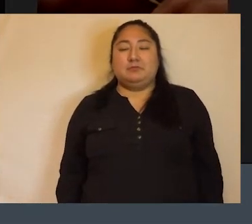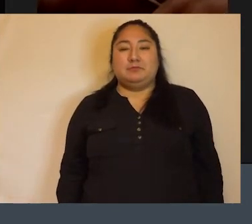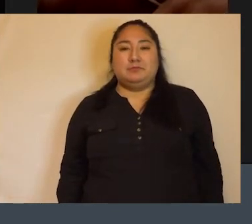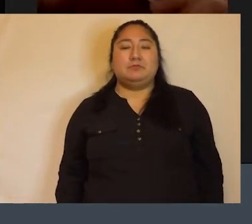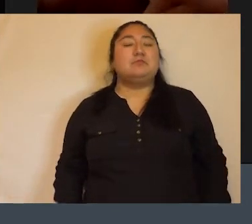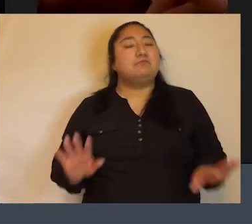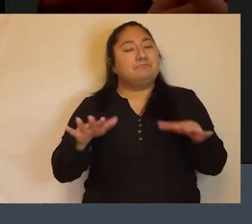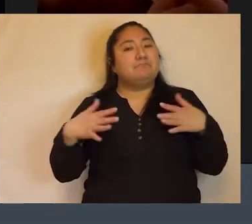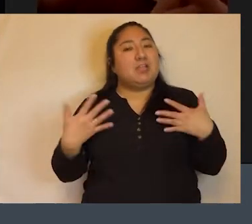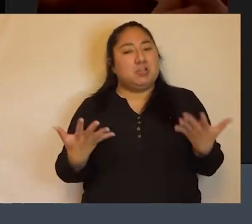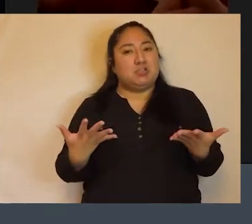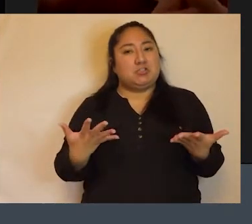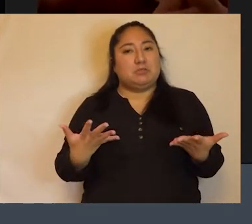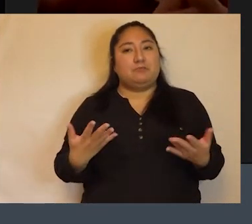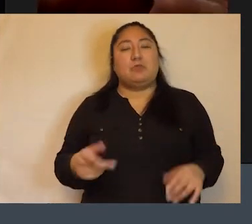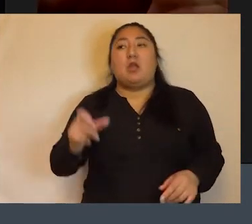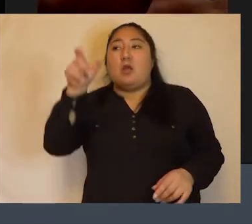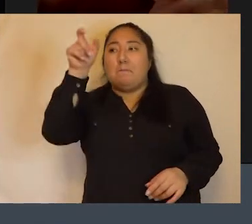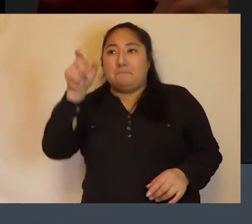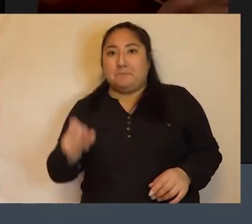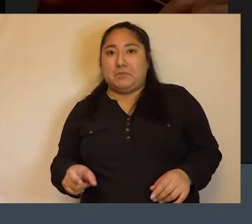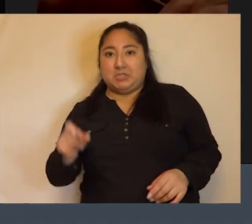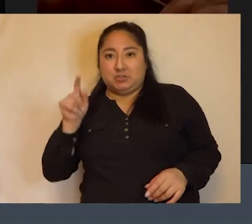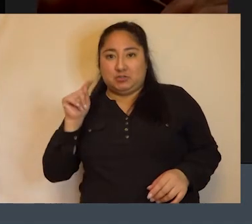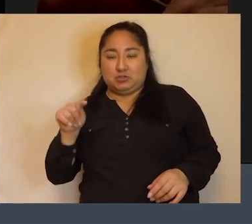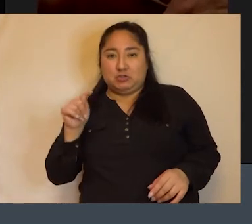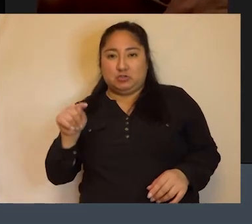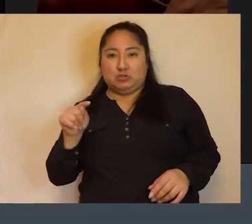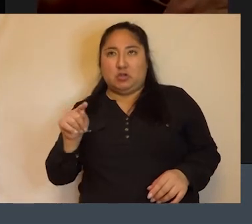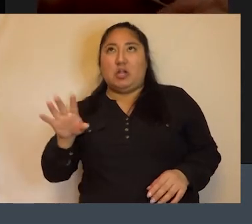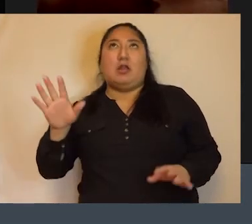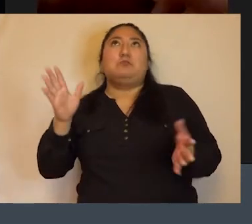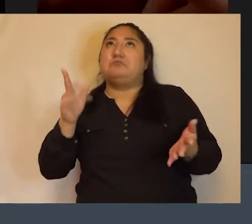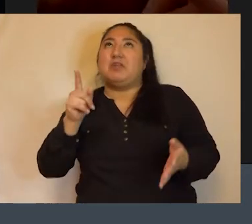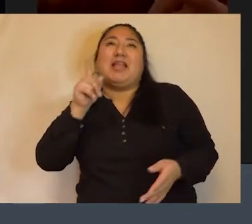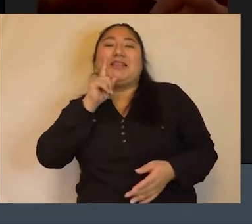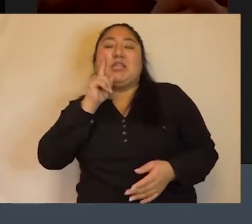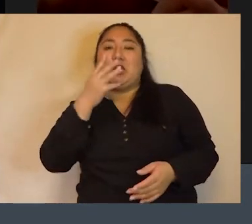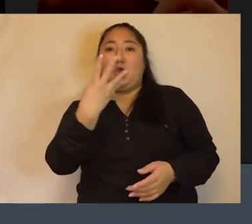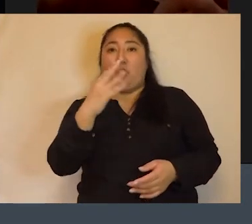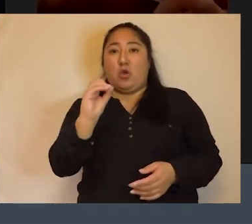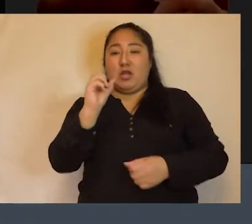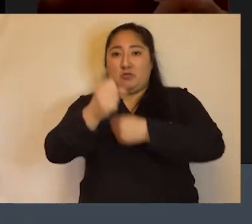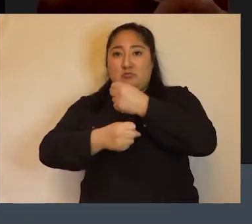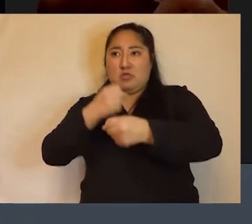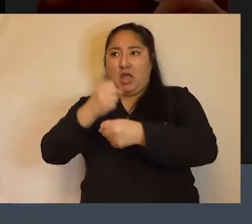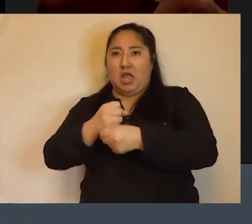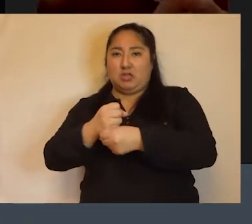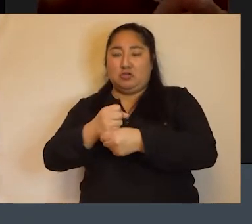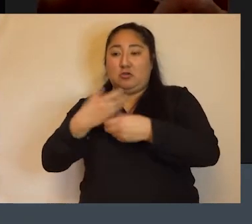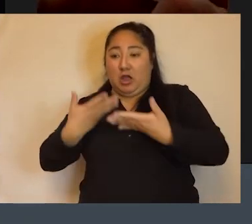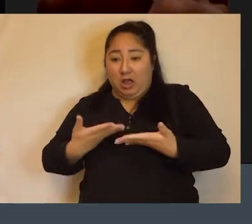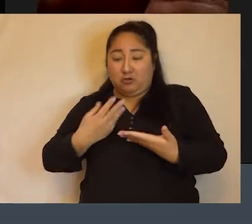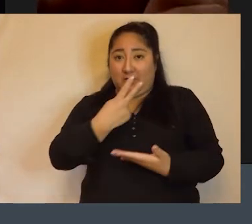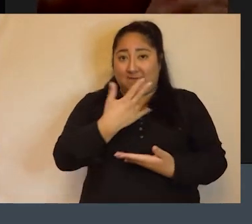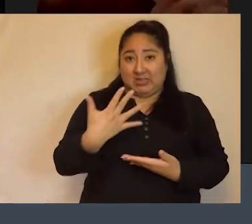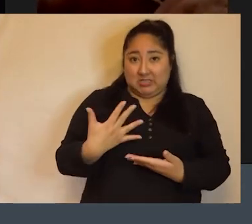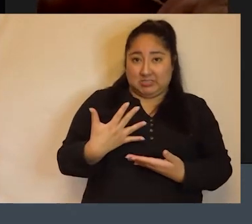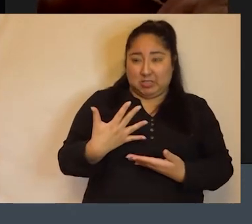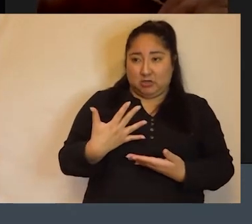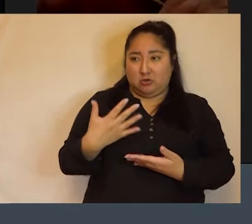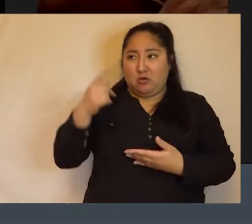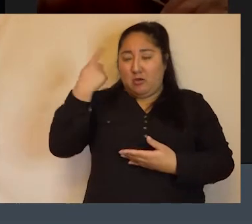resiste, ¿ya? Por lo tanto, puede ser que una persona tenga 40 años para pensionarse porque tiene